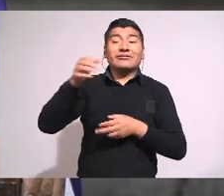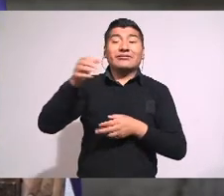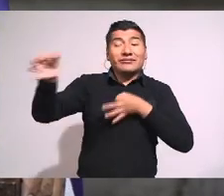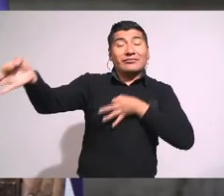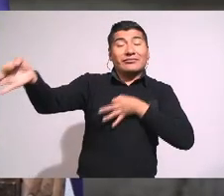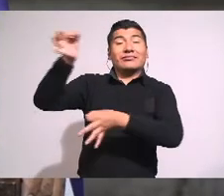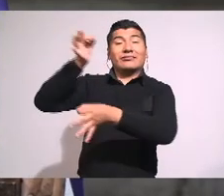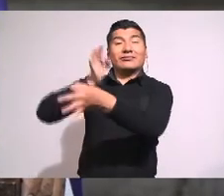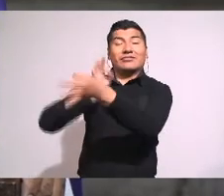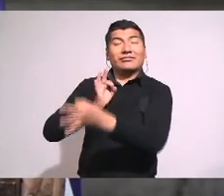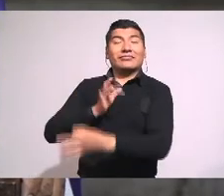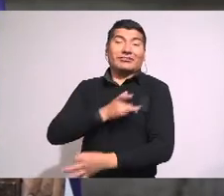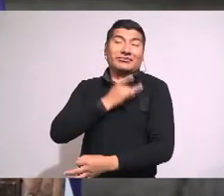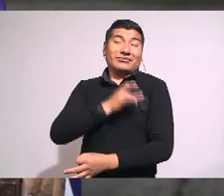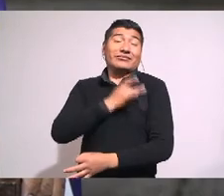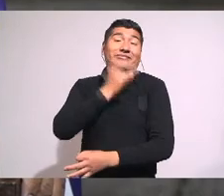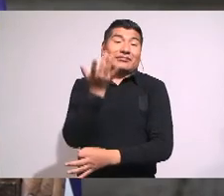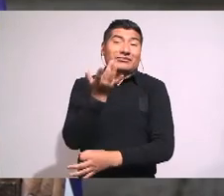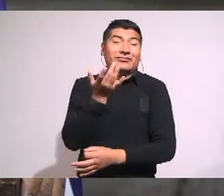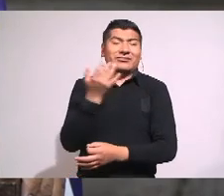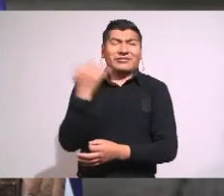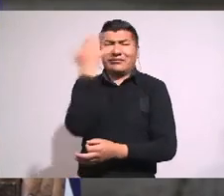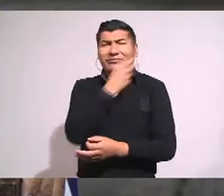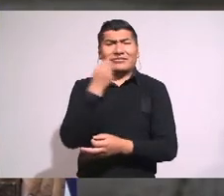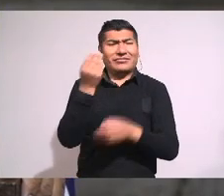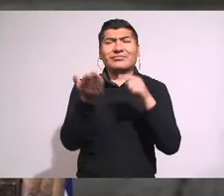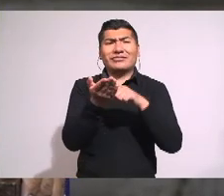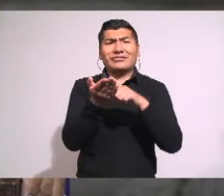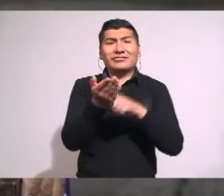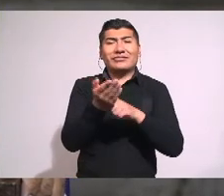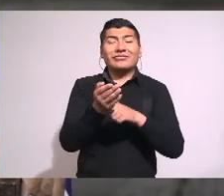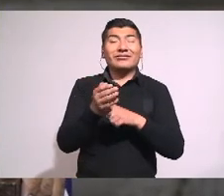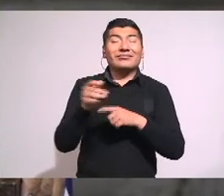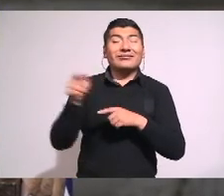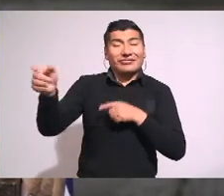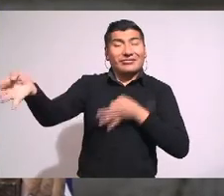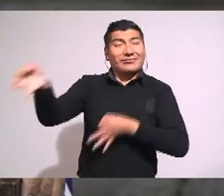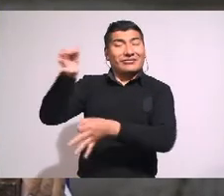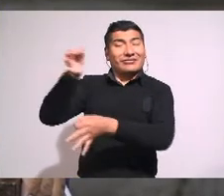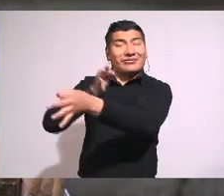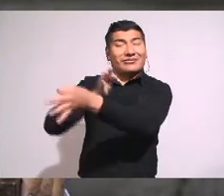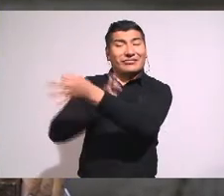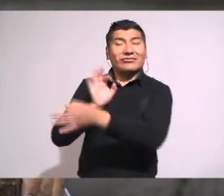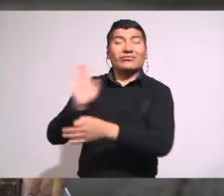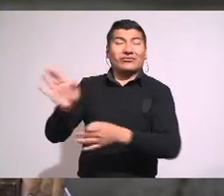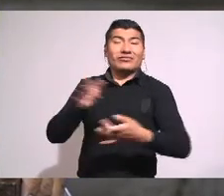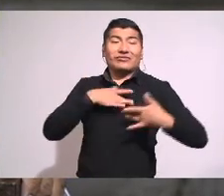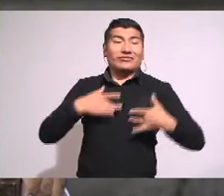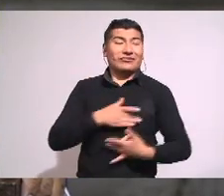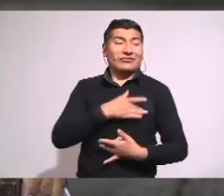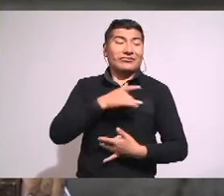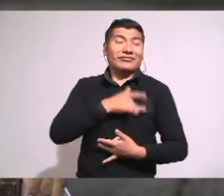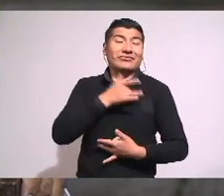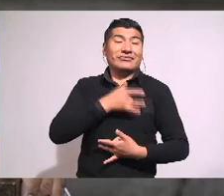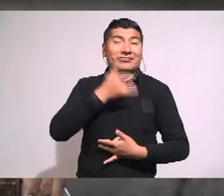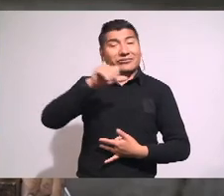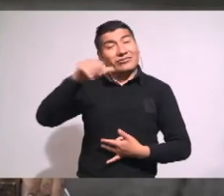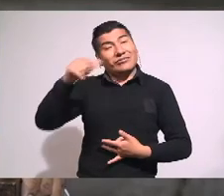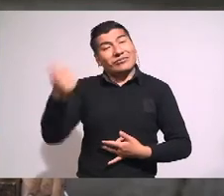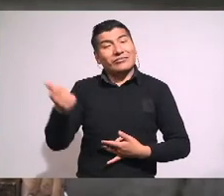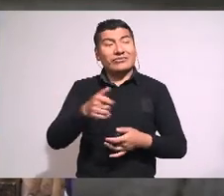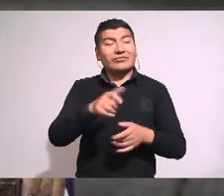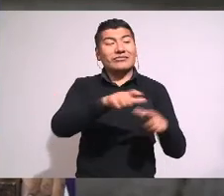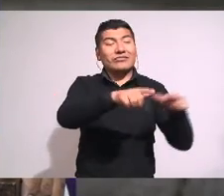otro. Tan bonito es esto, en el pellejo del otro, en el corazón del otro, en el lugar